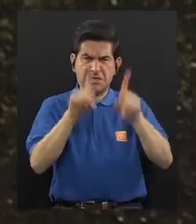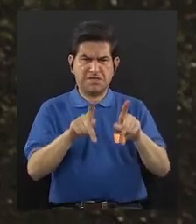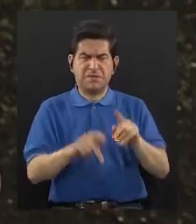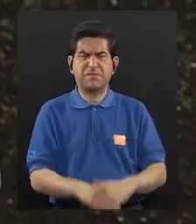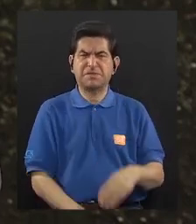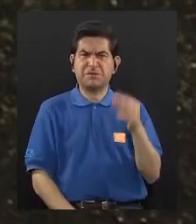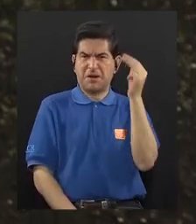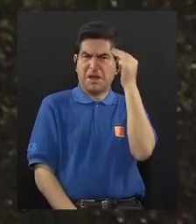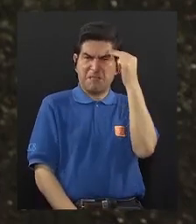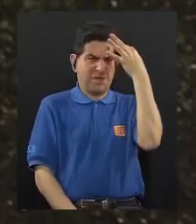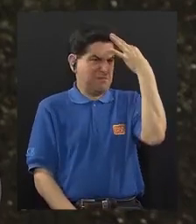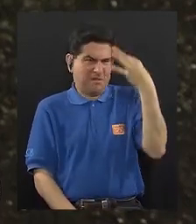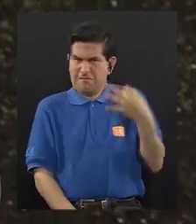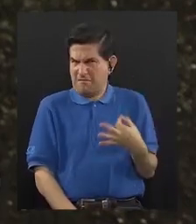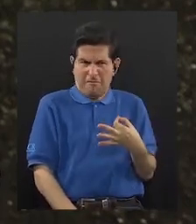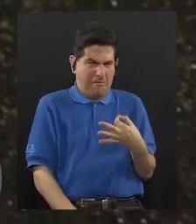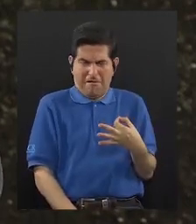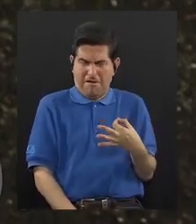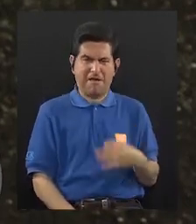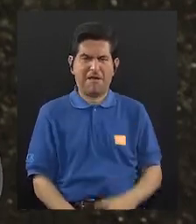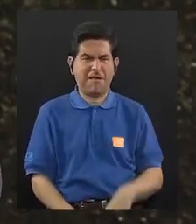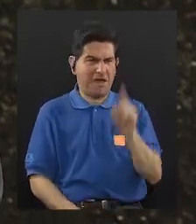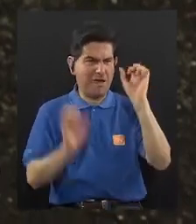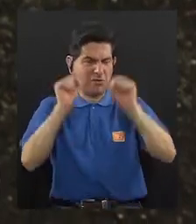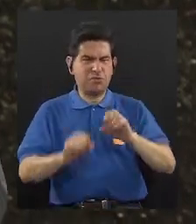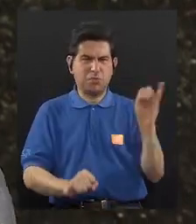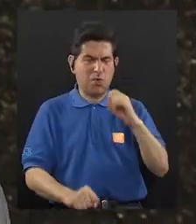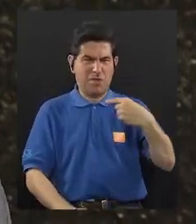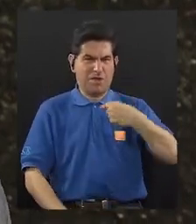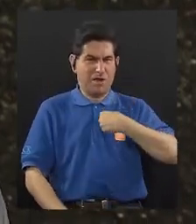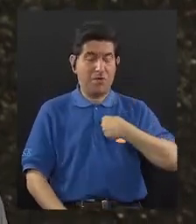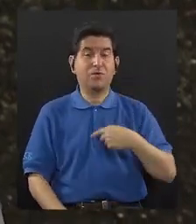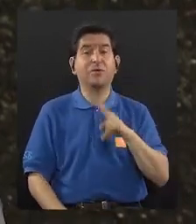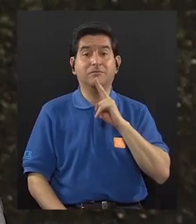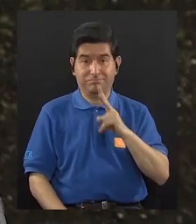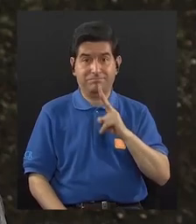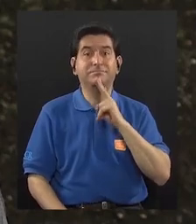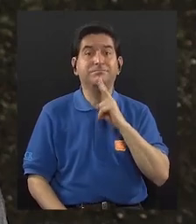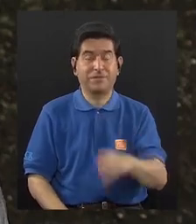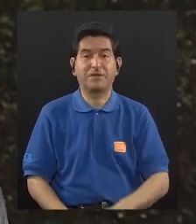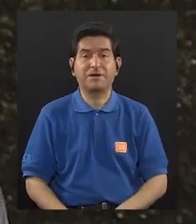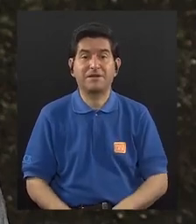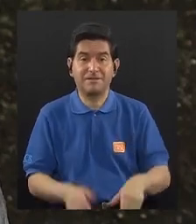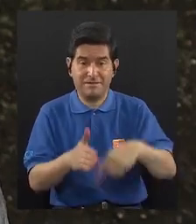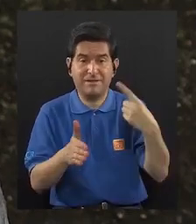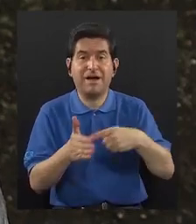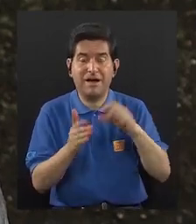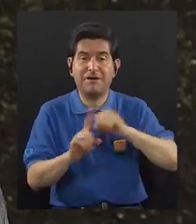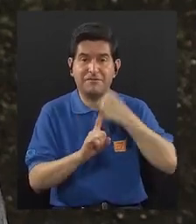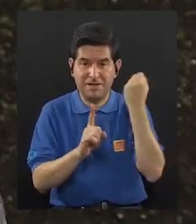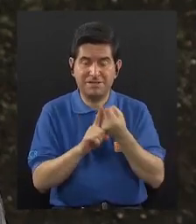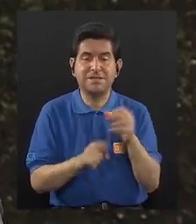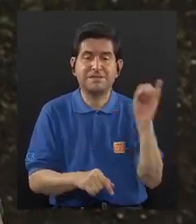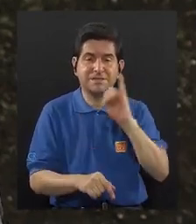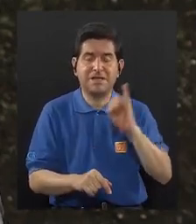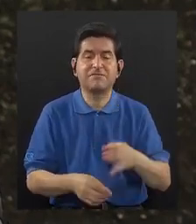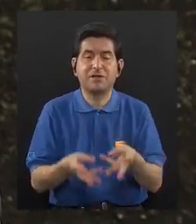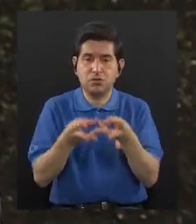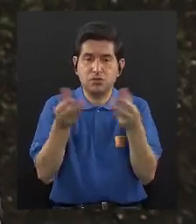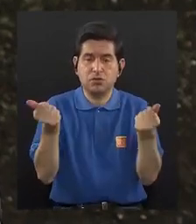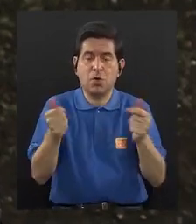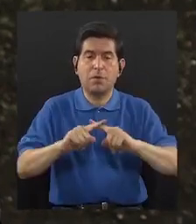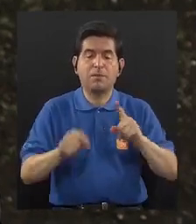en la mente de uno no deberían o no podrían infectar la unos son los que realmente ocasionan estas estas infecciones